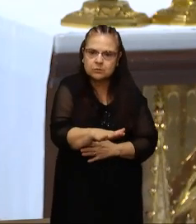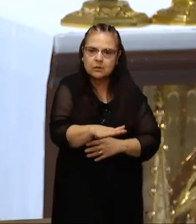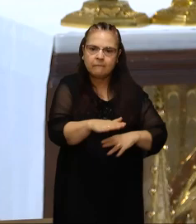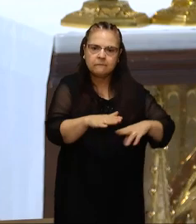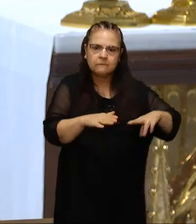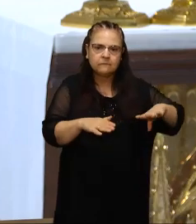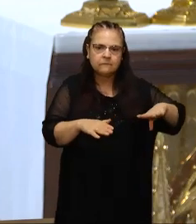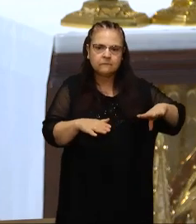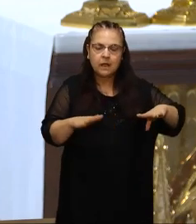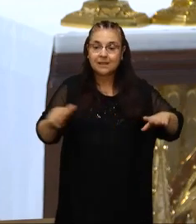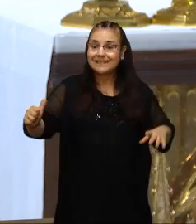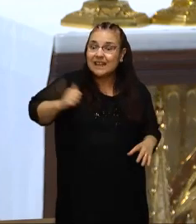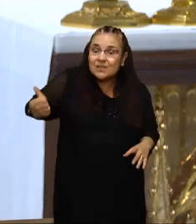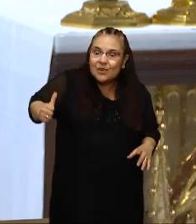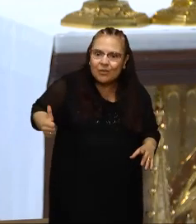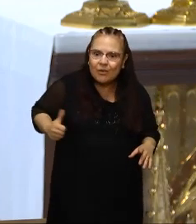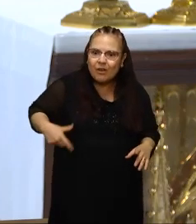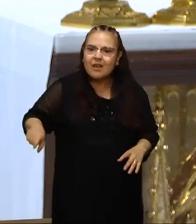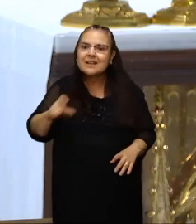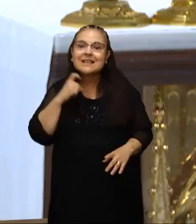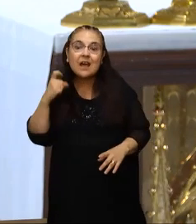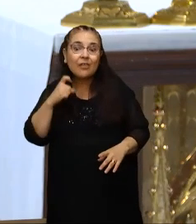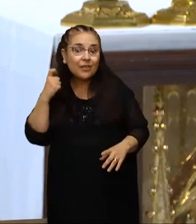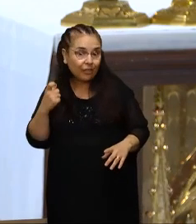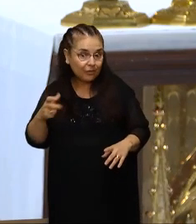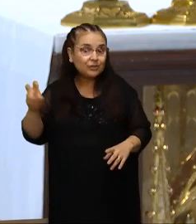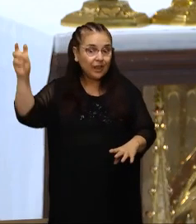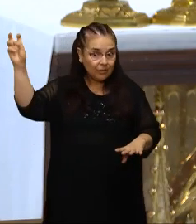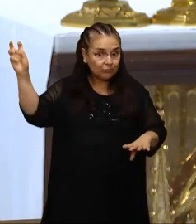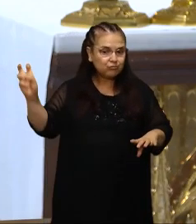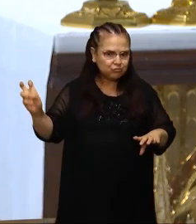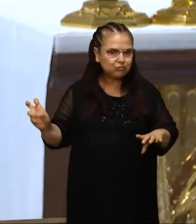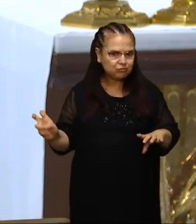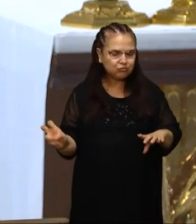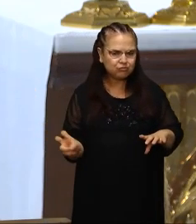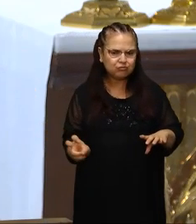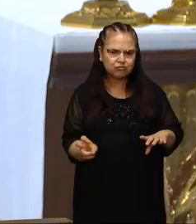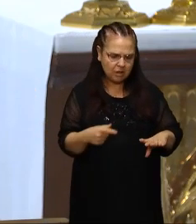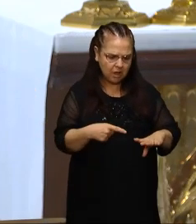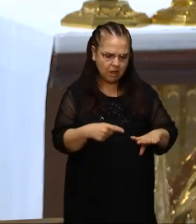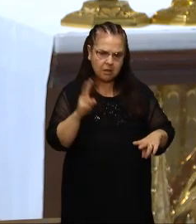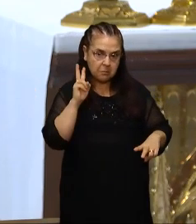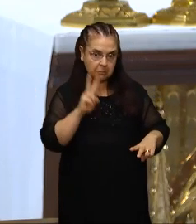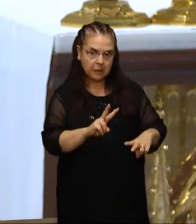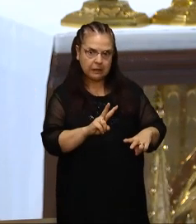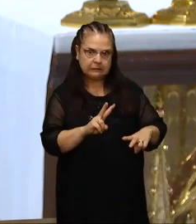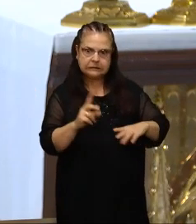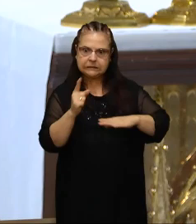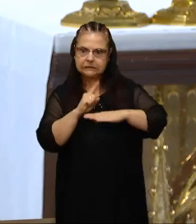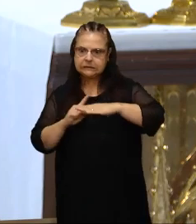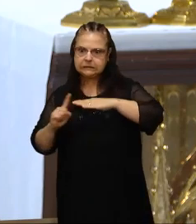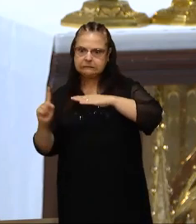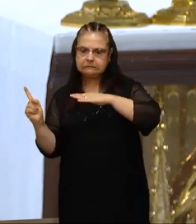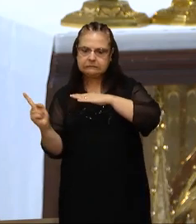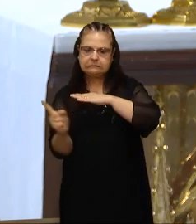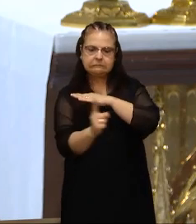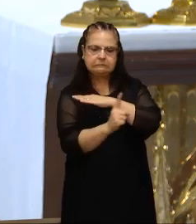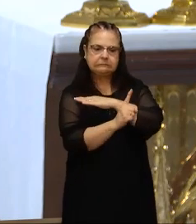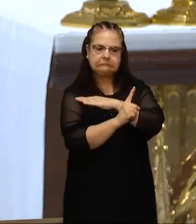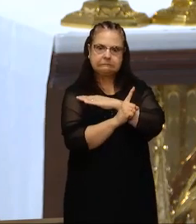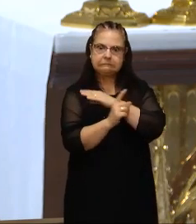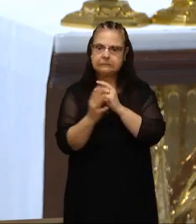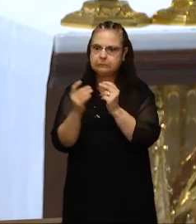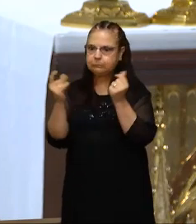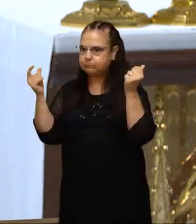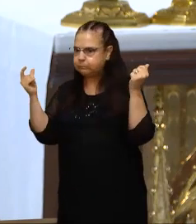Por casualidad, un sacerdote bajaba por aquel camino y al verlo dio un rodeo y pasó de